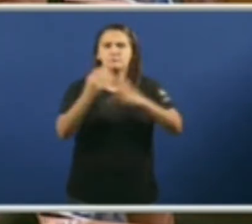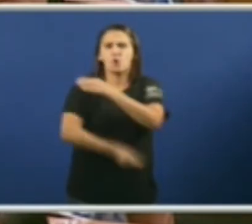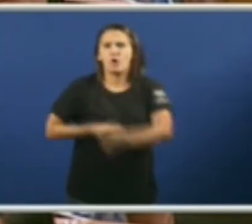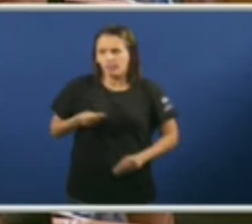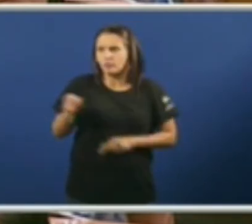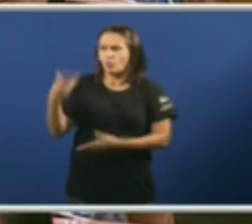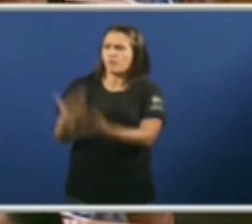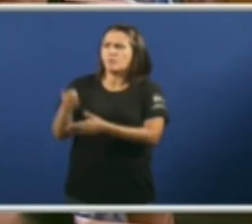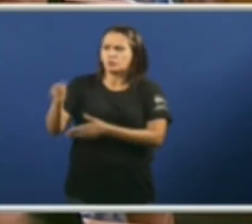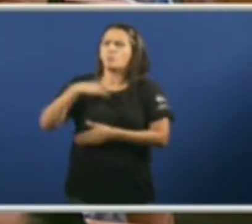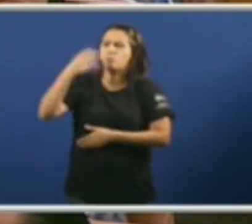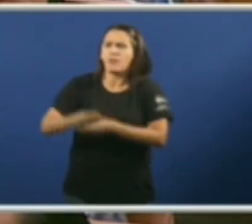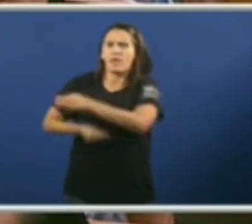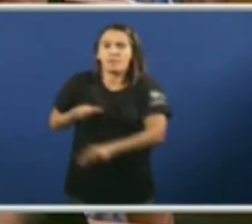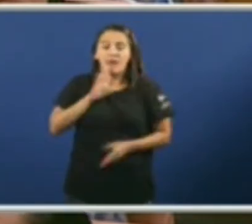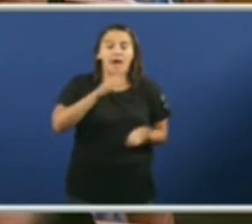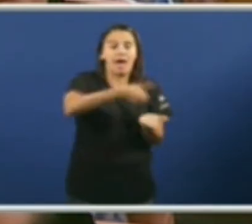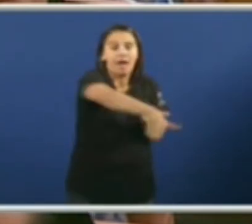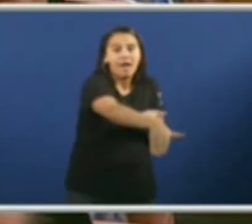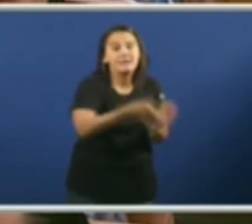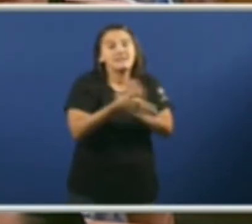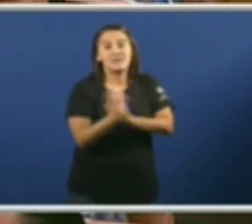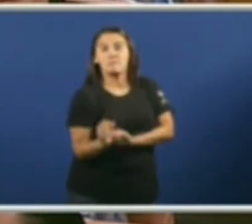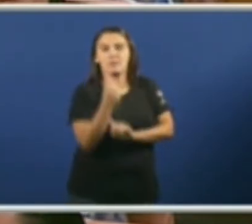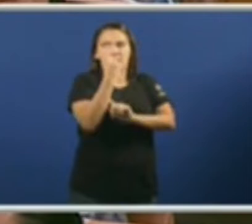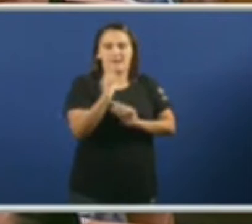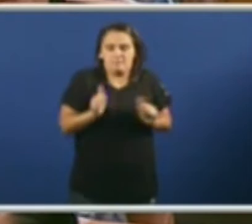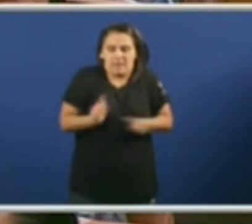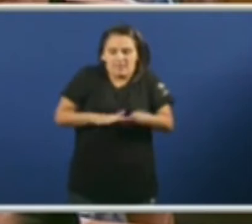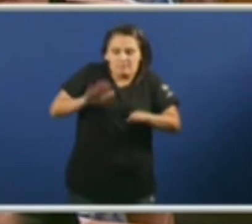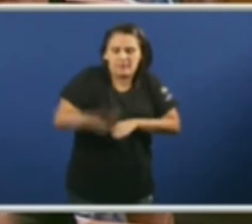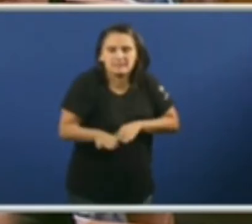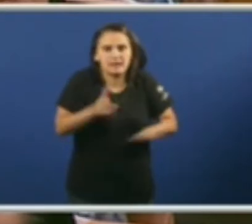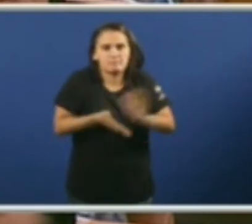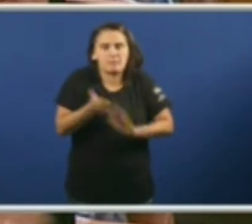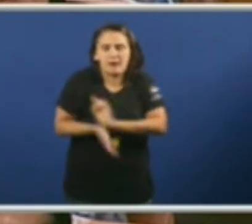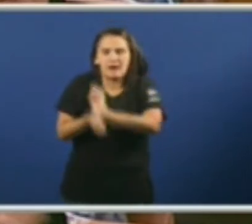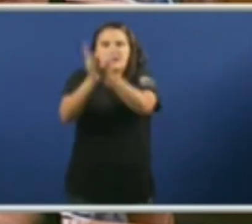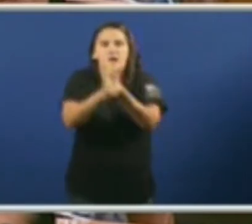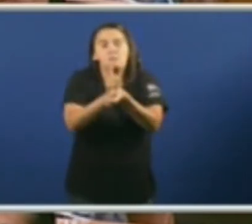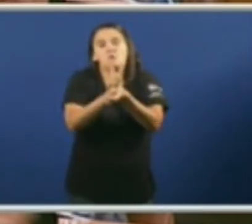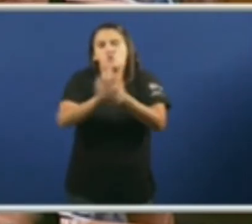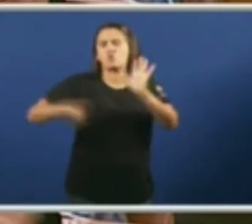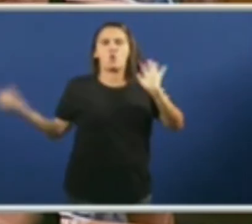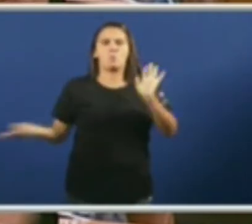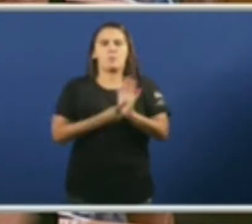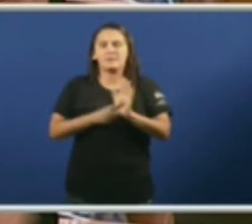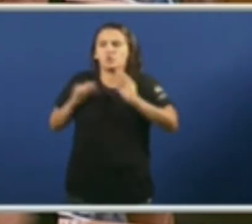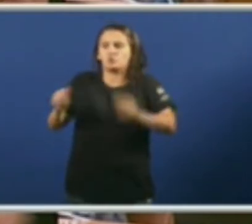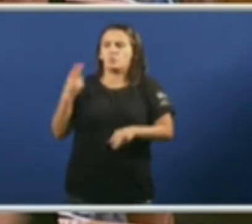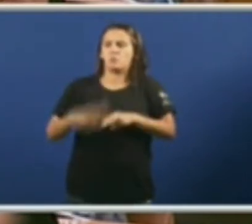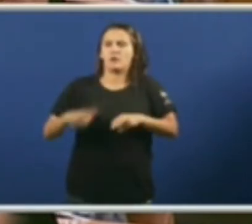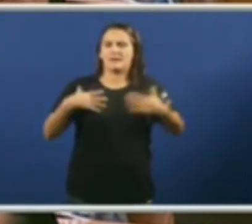pode estalo. E que este cese sexa o primeiro paso dun cambio de rumbo de 180 grados na